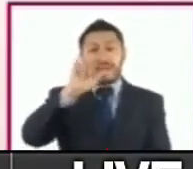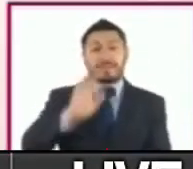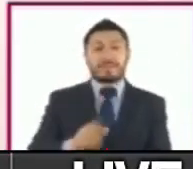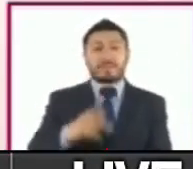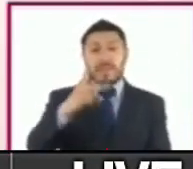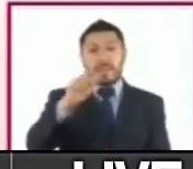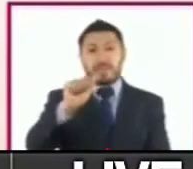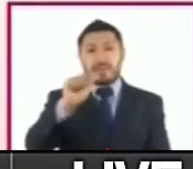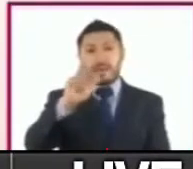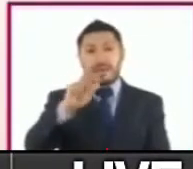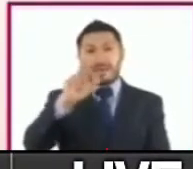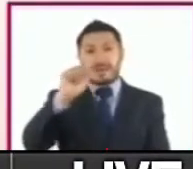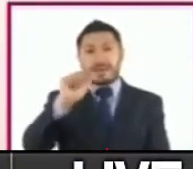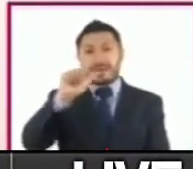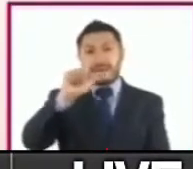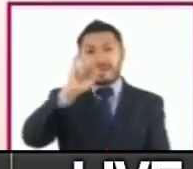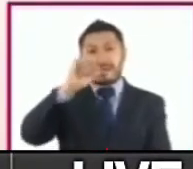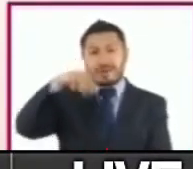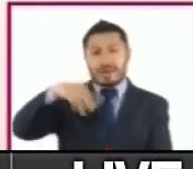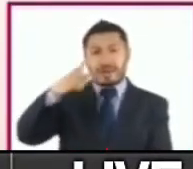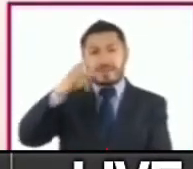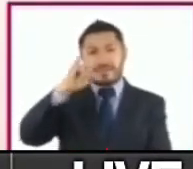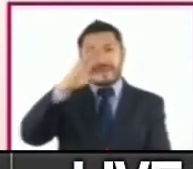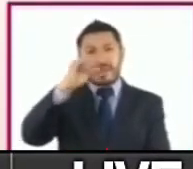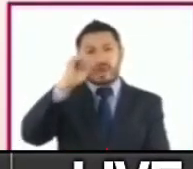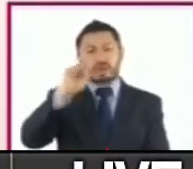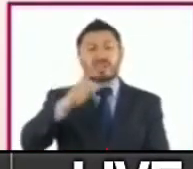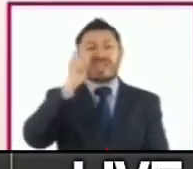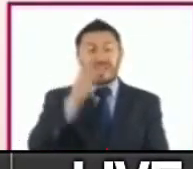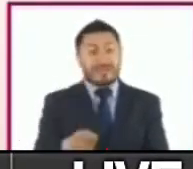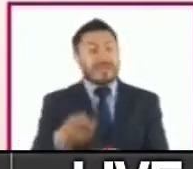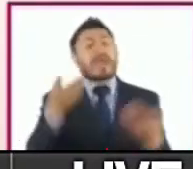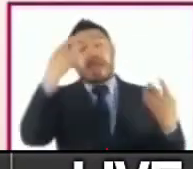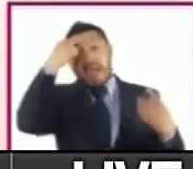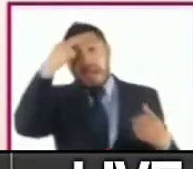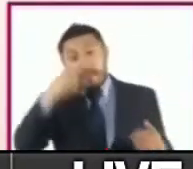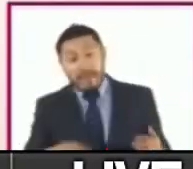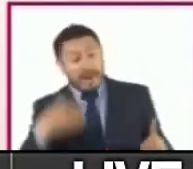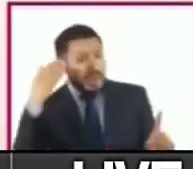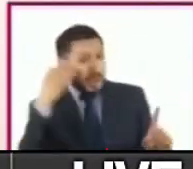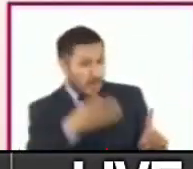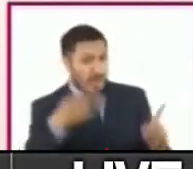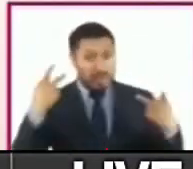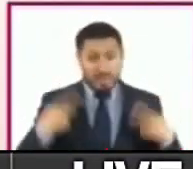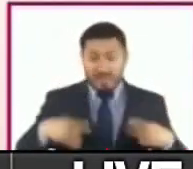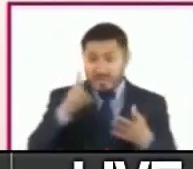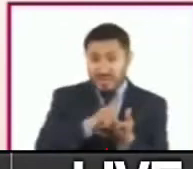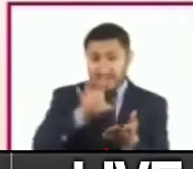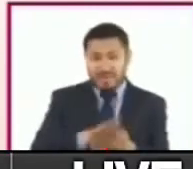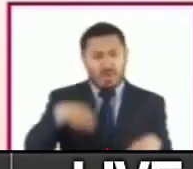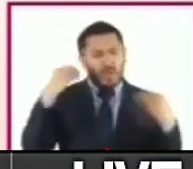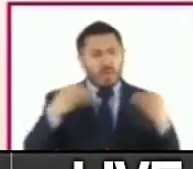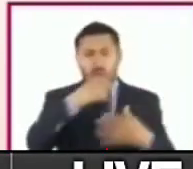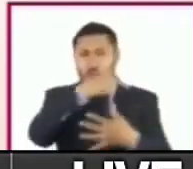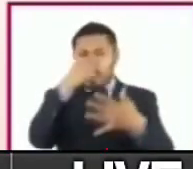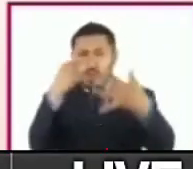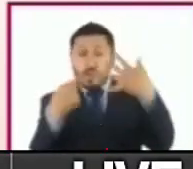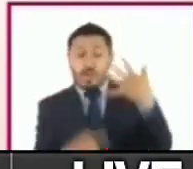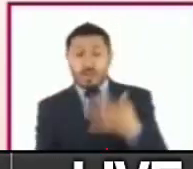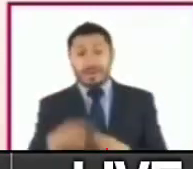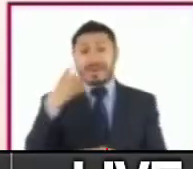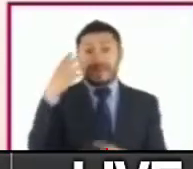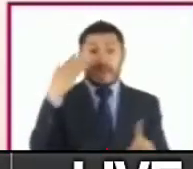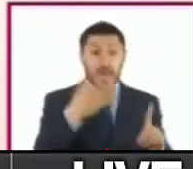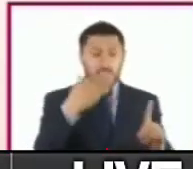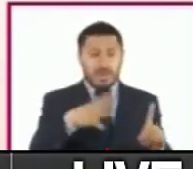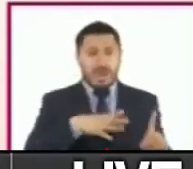son los que están dirigidos para personas con alguna discapacidad. Hay un amplio rango de deportes y para jugarlos se hace una